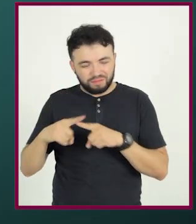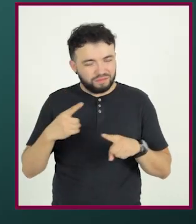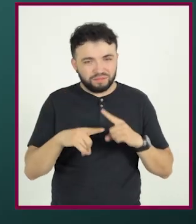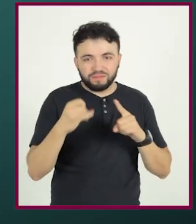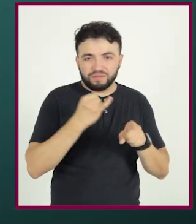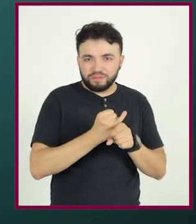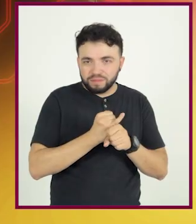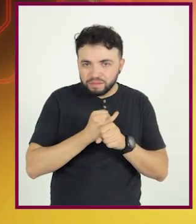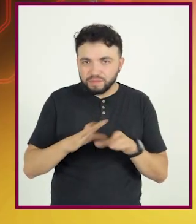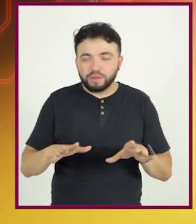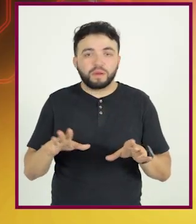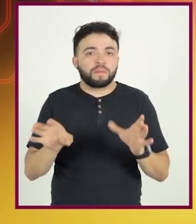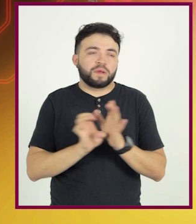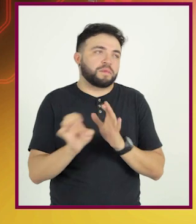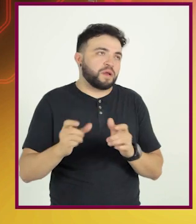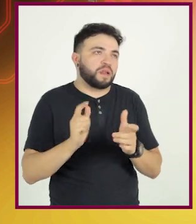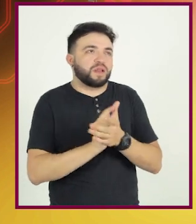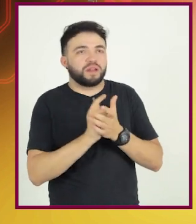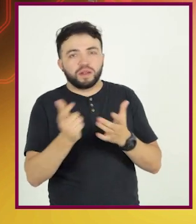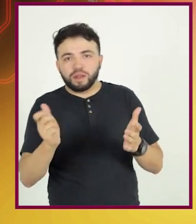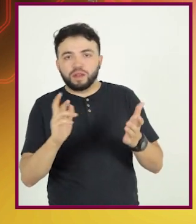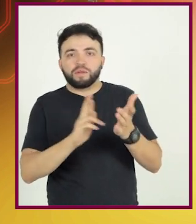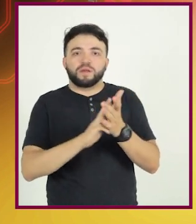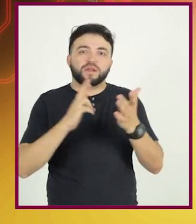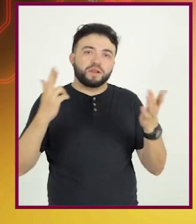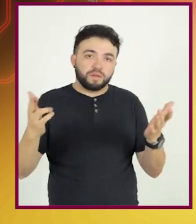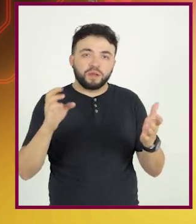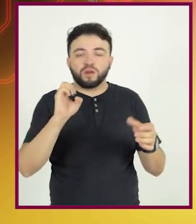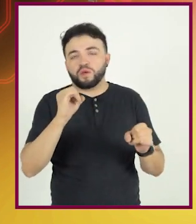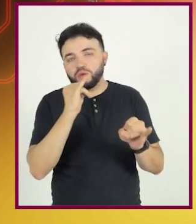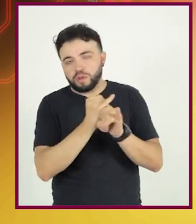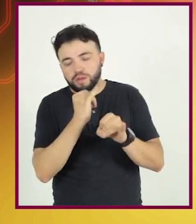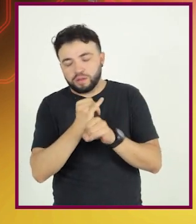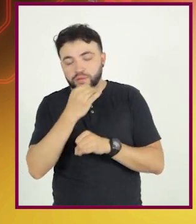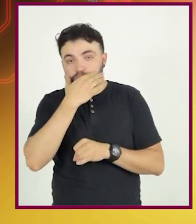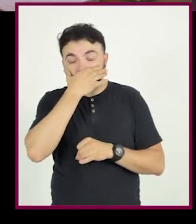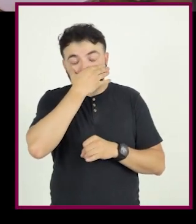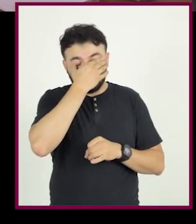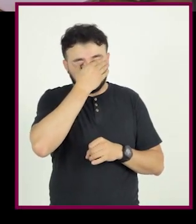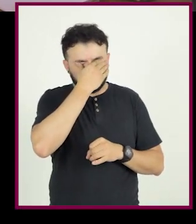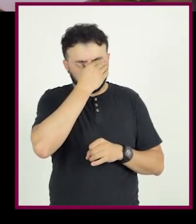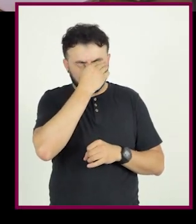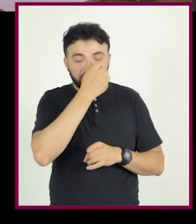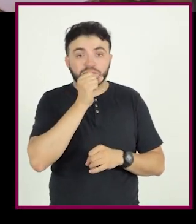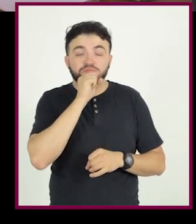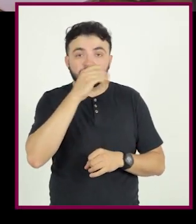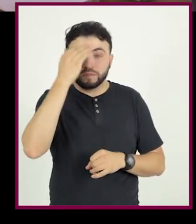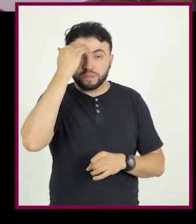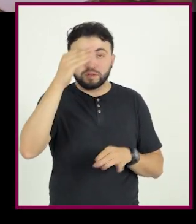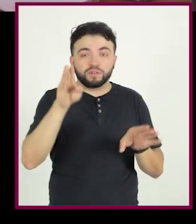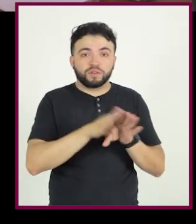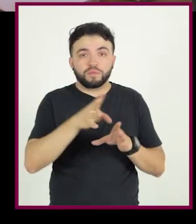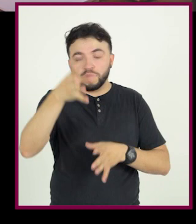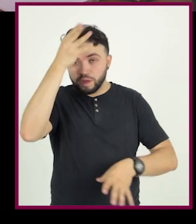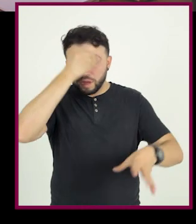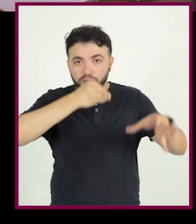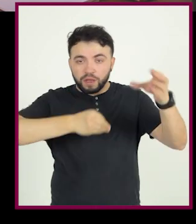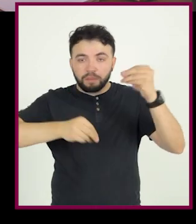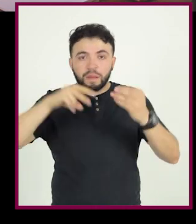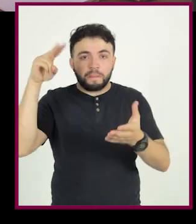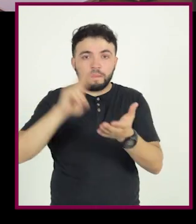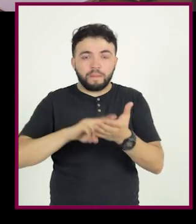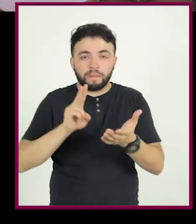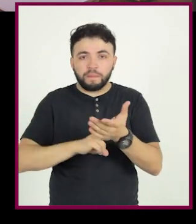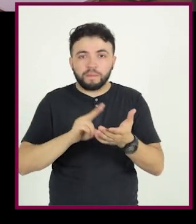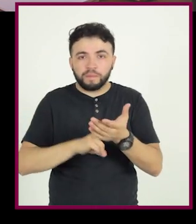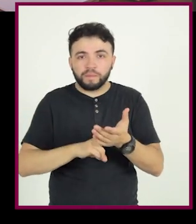de información, ya sea en libros, revistas o sitios de Internet, al mismo tiempo que se aprende a valorar las